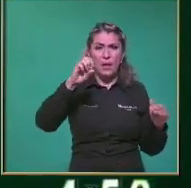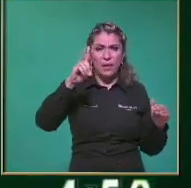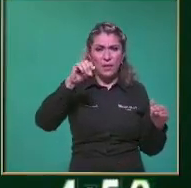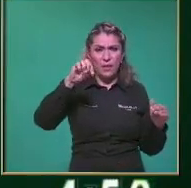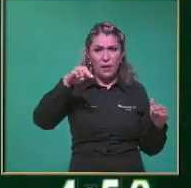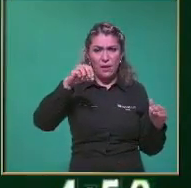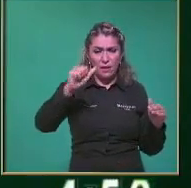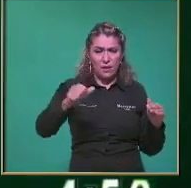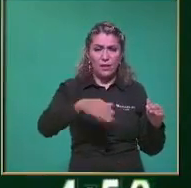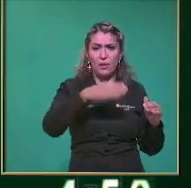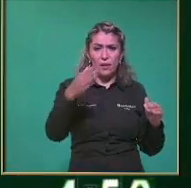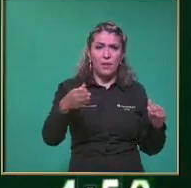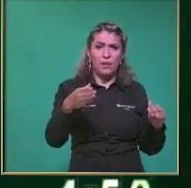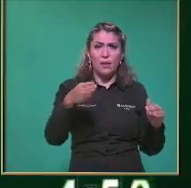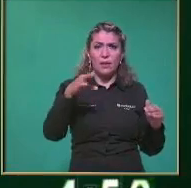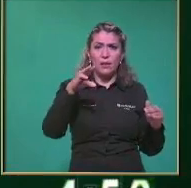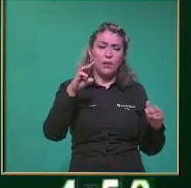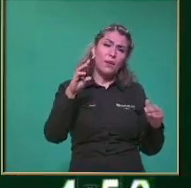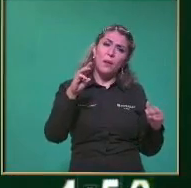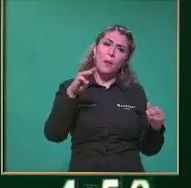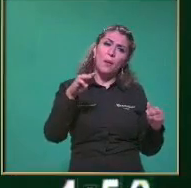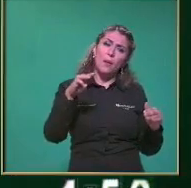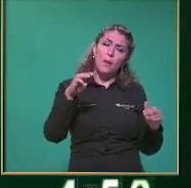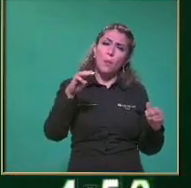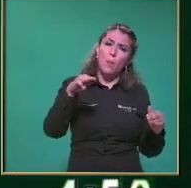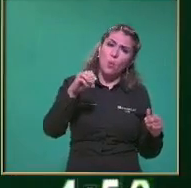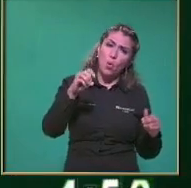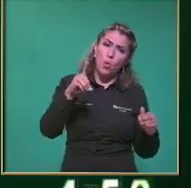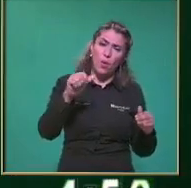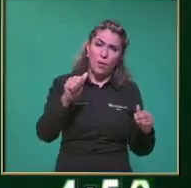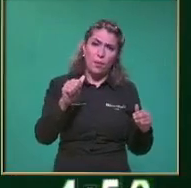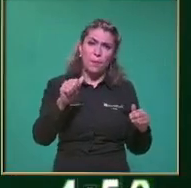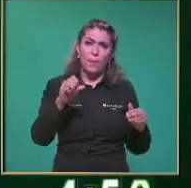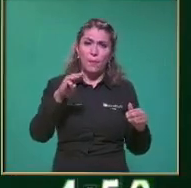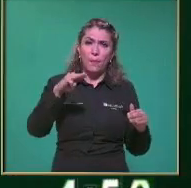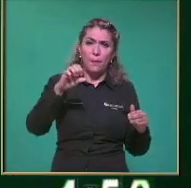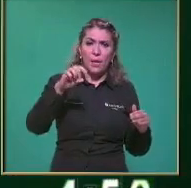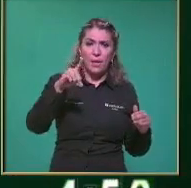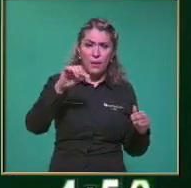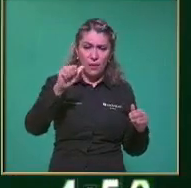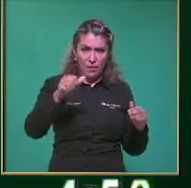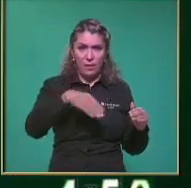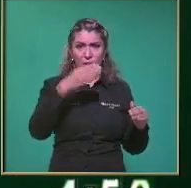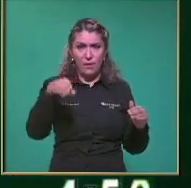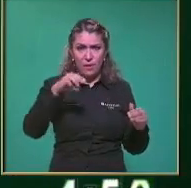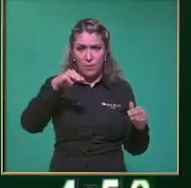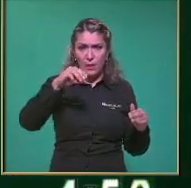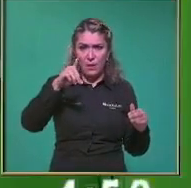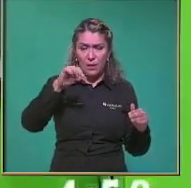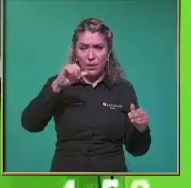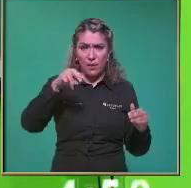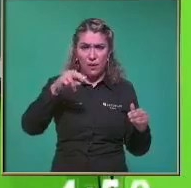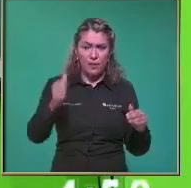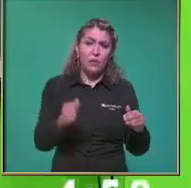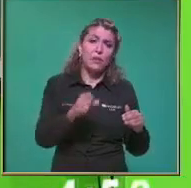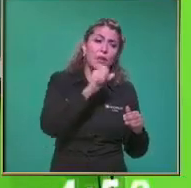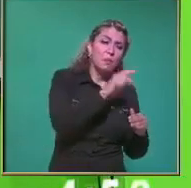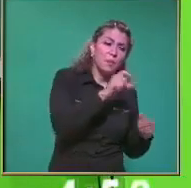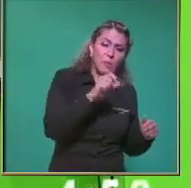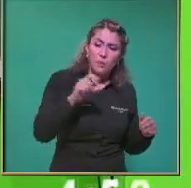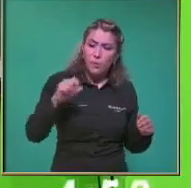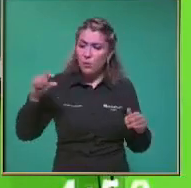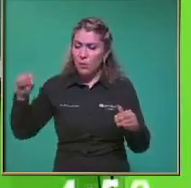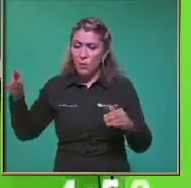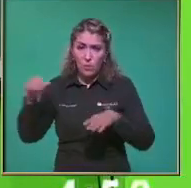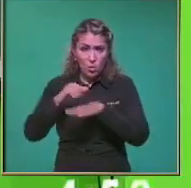Sí lo puedo obtener. Recordemos que la moda es el dato que más se repite. ¿Ya se dieron cuenta de cuál es el dato que más se repite?